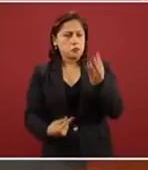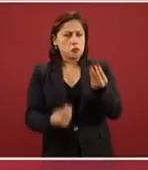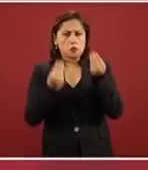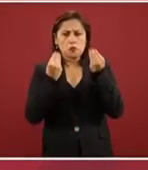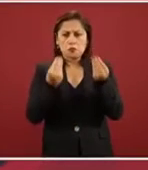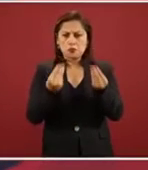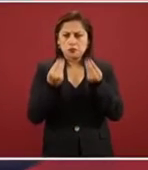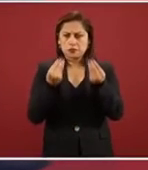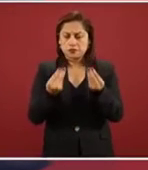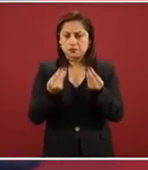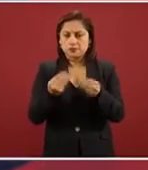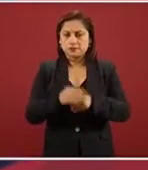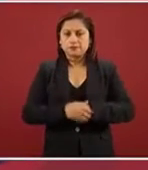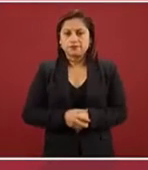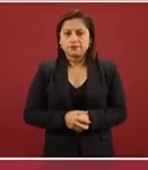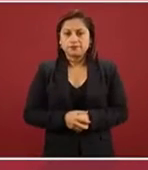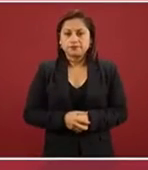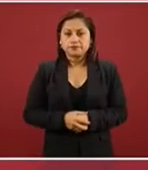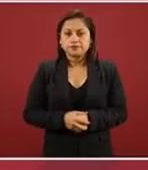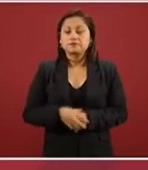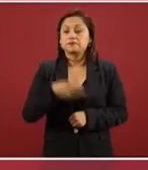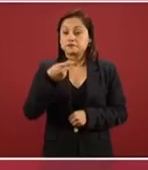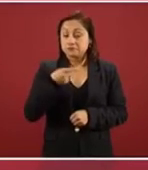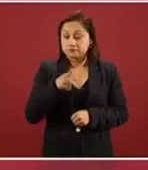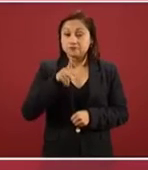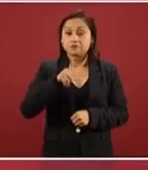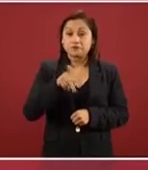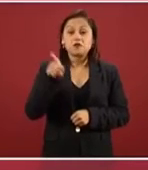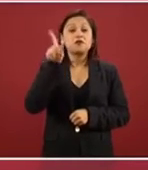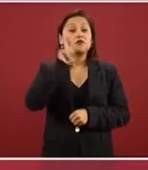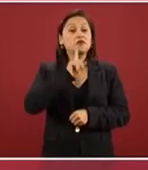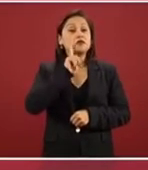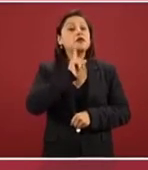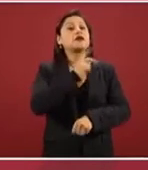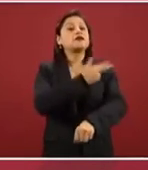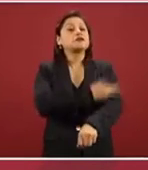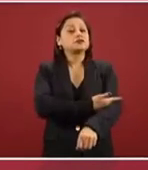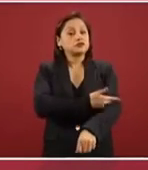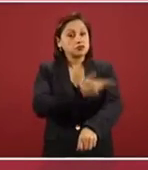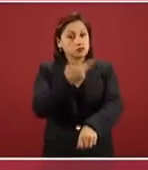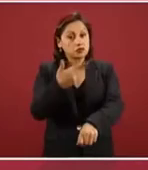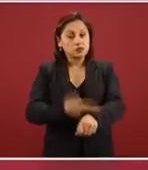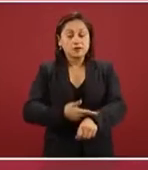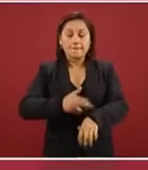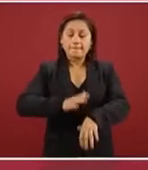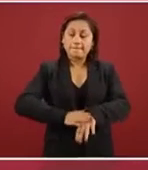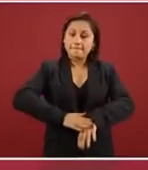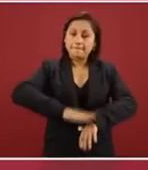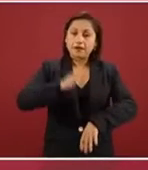virtudes, son más honradas que los hombres.